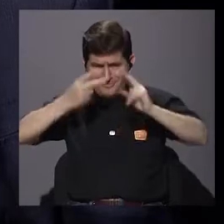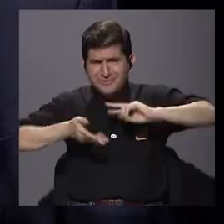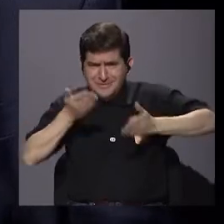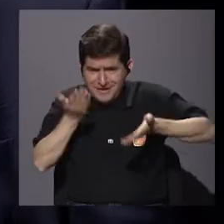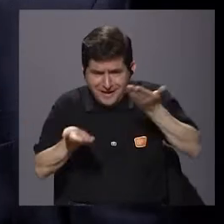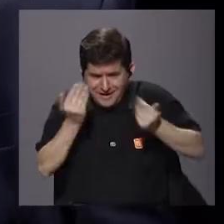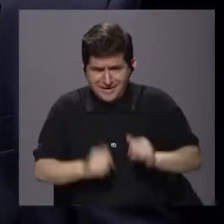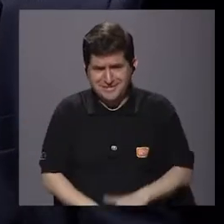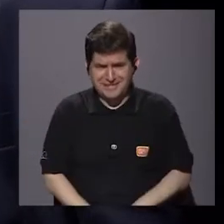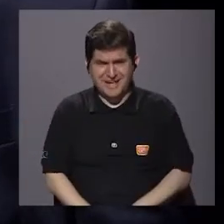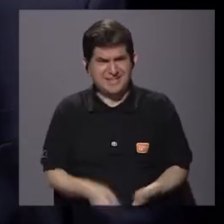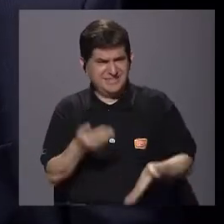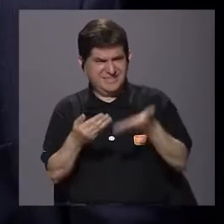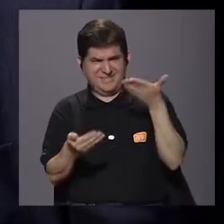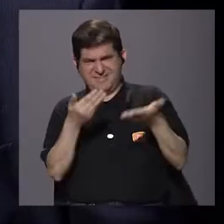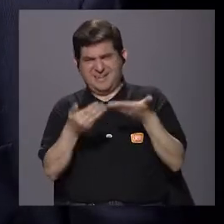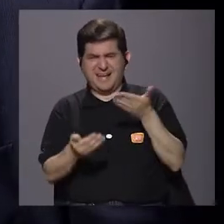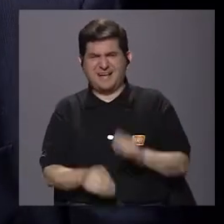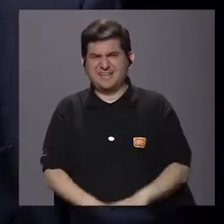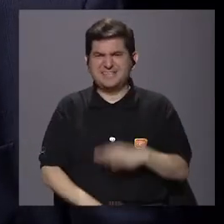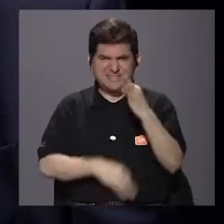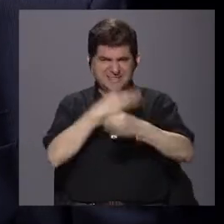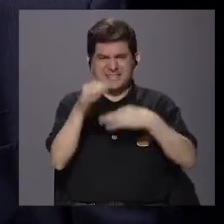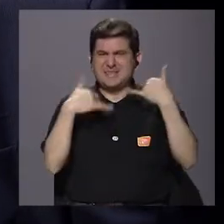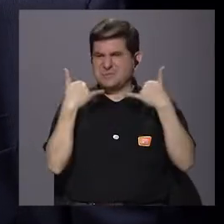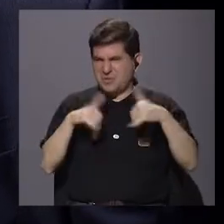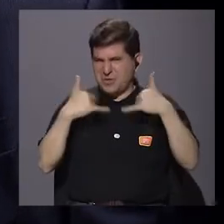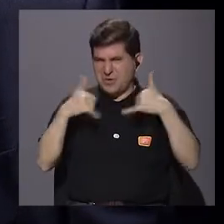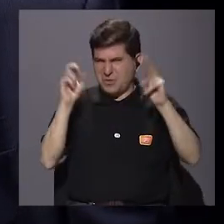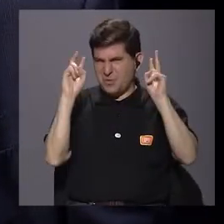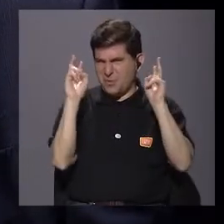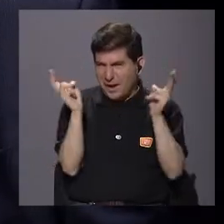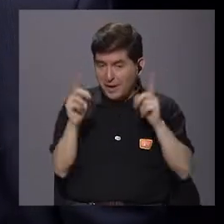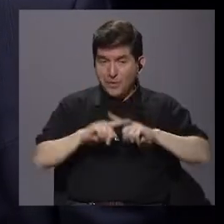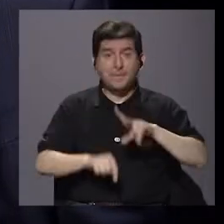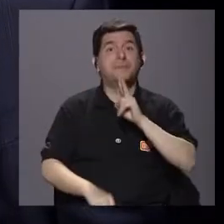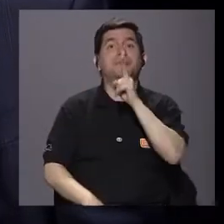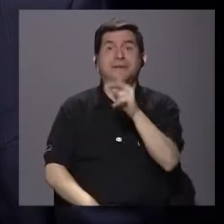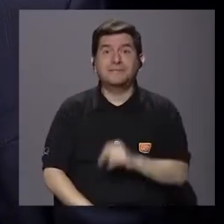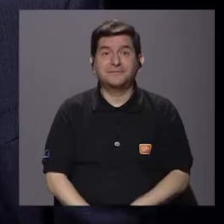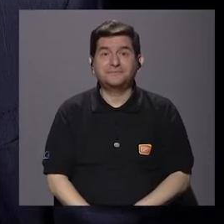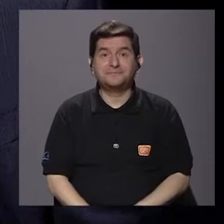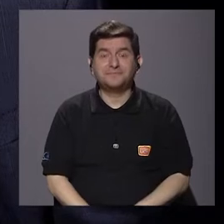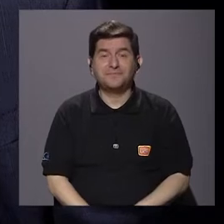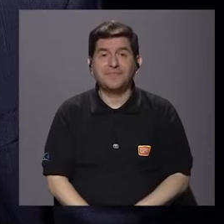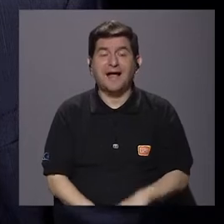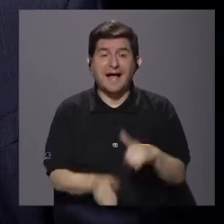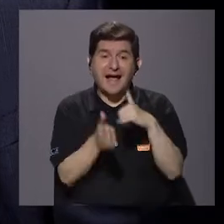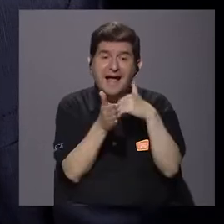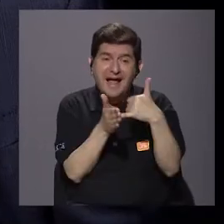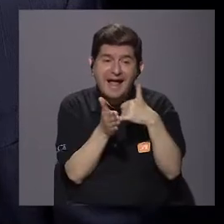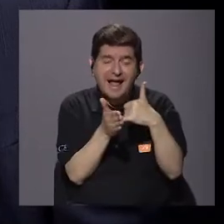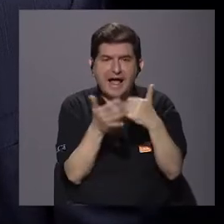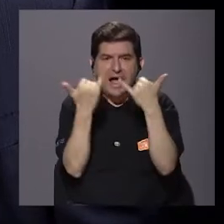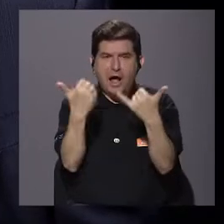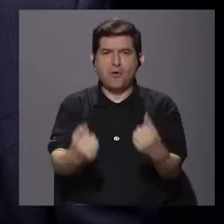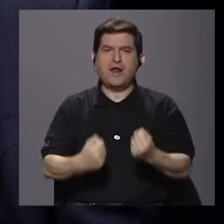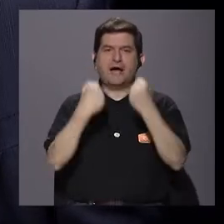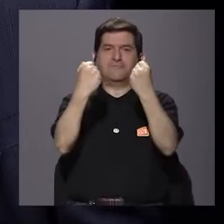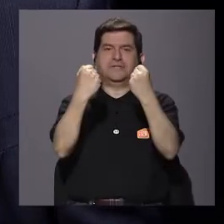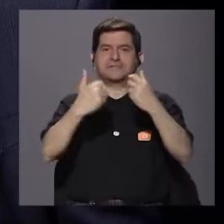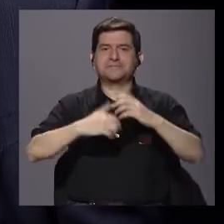así podría verse como una especie de juego pero es cierto yo creo que la debilidad se ha convertido en una